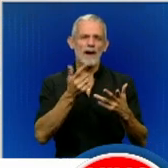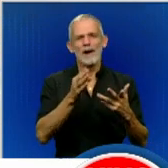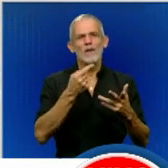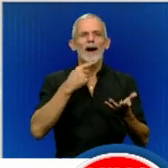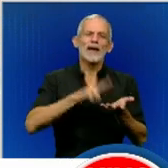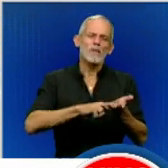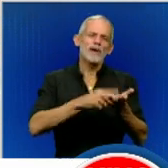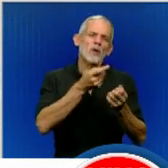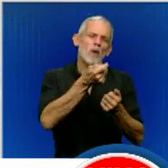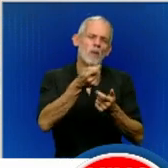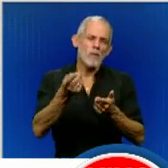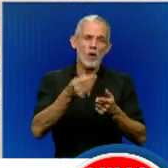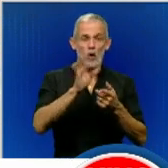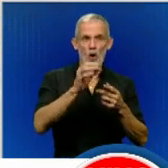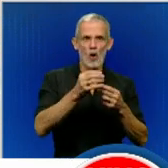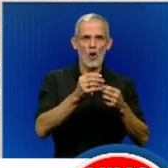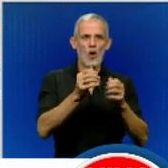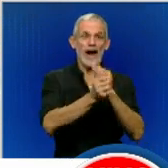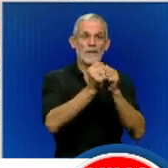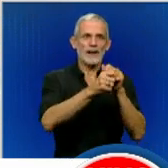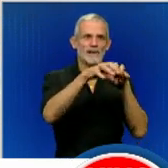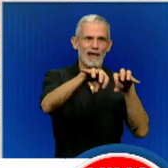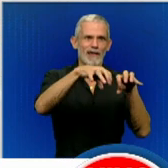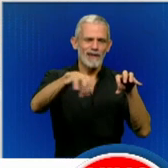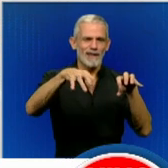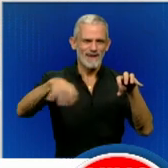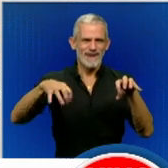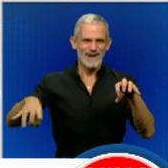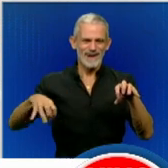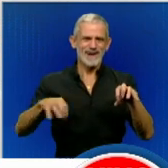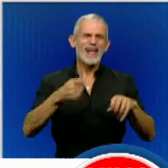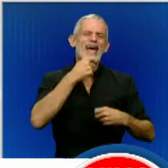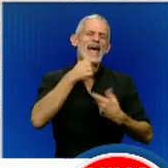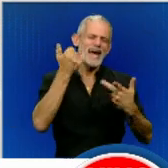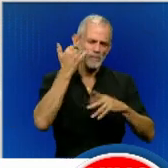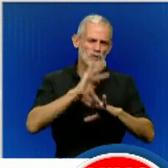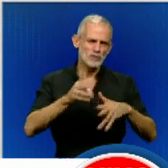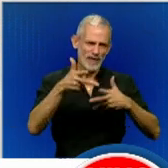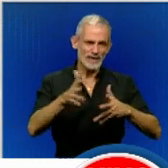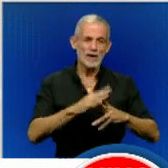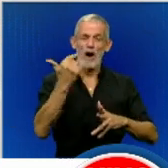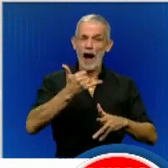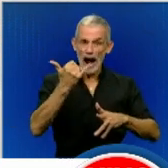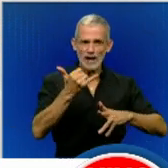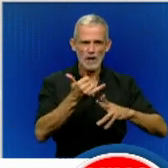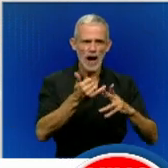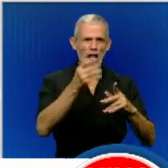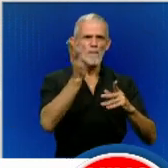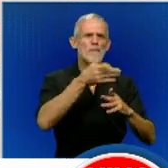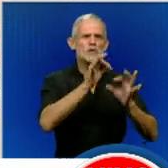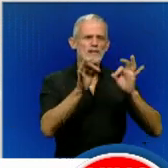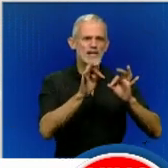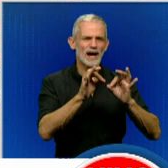la subdivisión de presas que generalmente pasa los ejemplos que se utiliza una lista proporcional